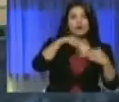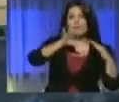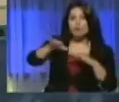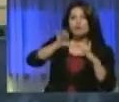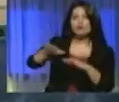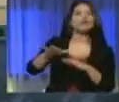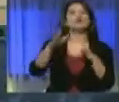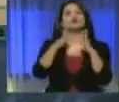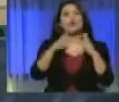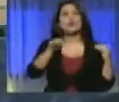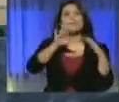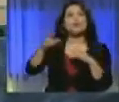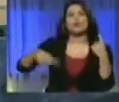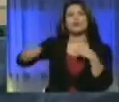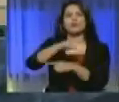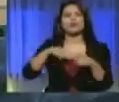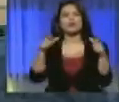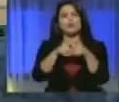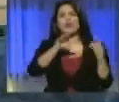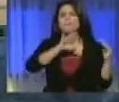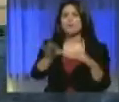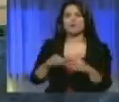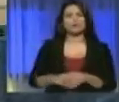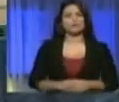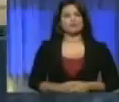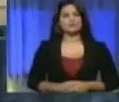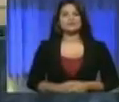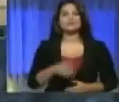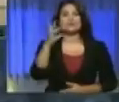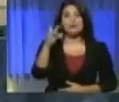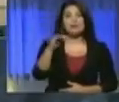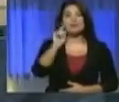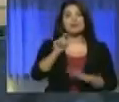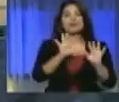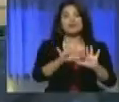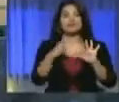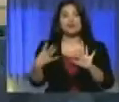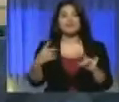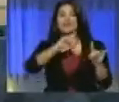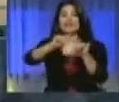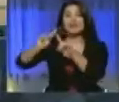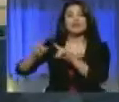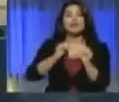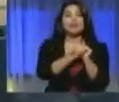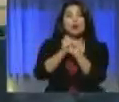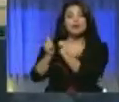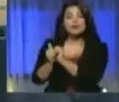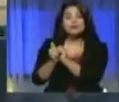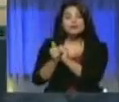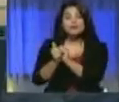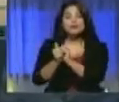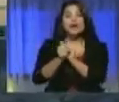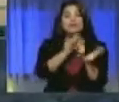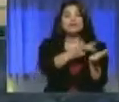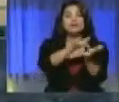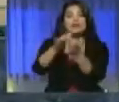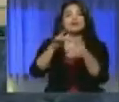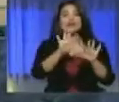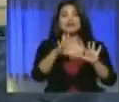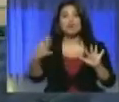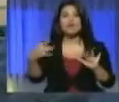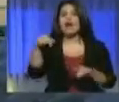muchachos, atletas, todo el apoyo. Y además en 19 disciplinas, aquí no ha habido oportunidad para